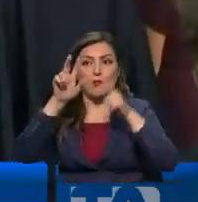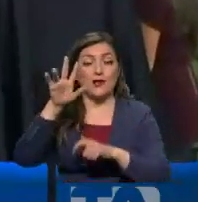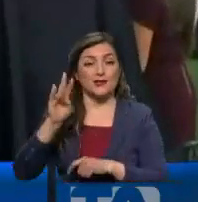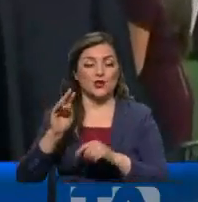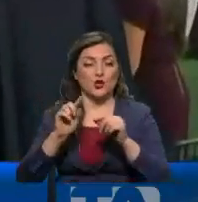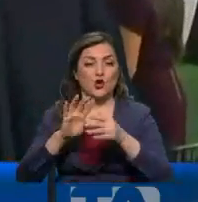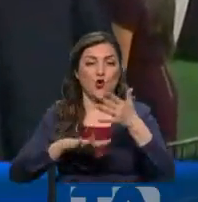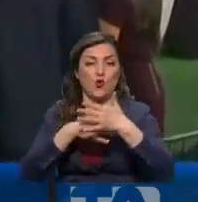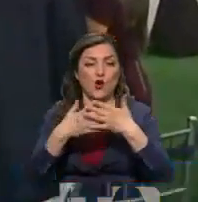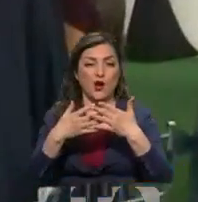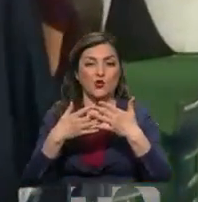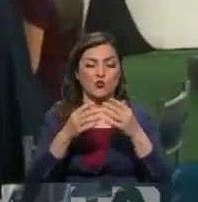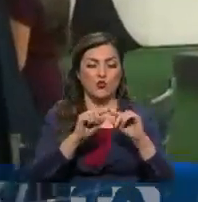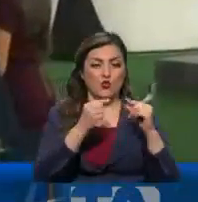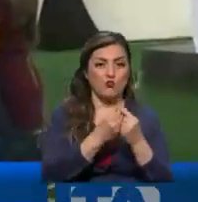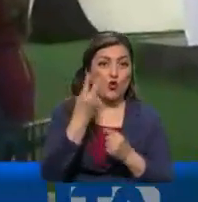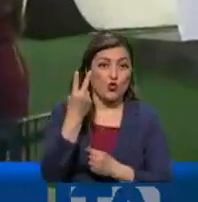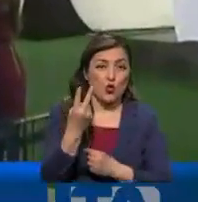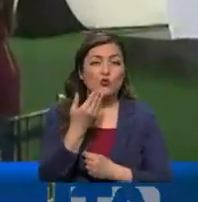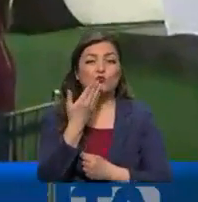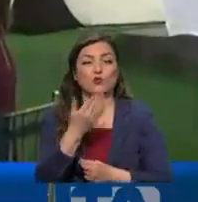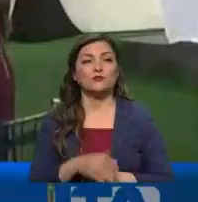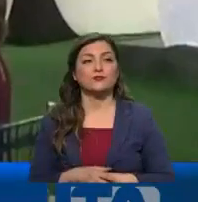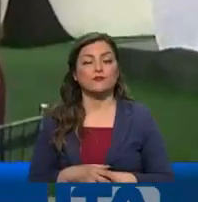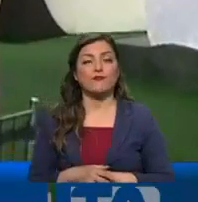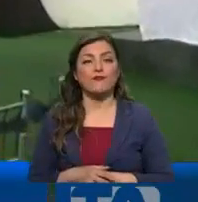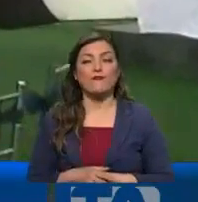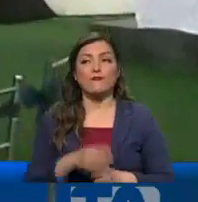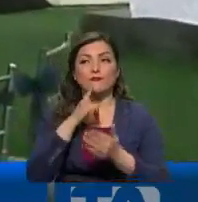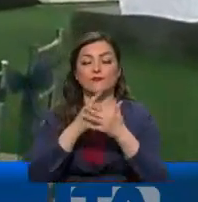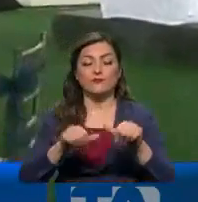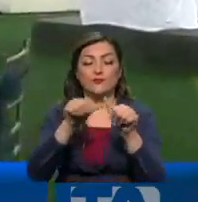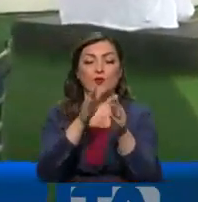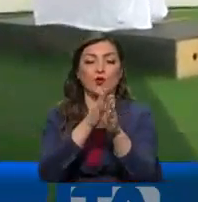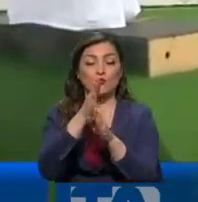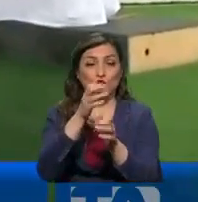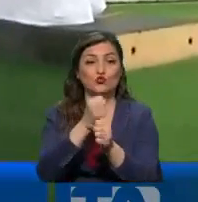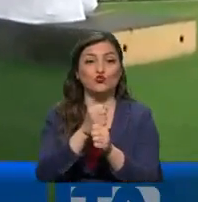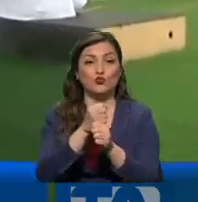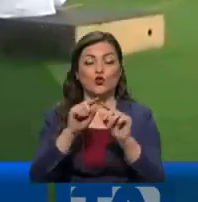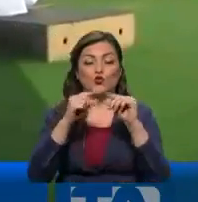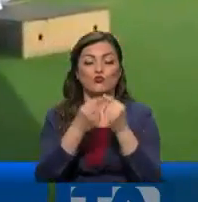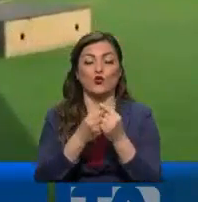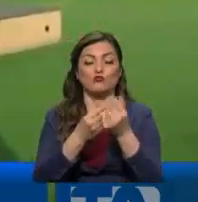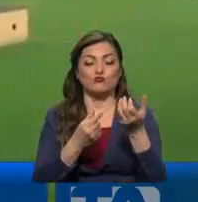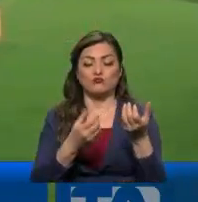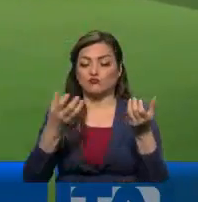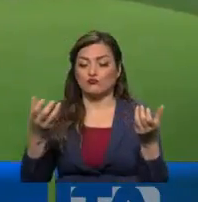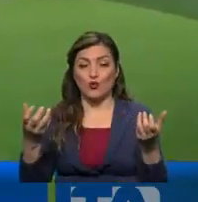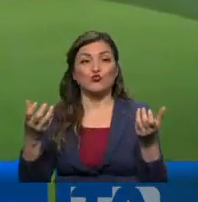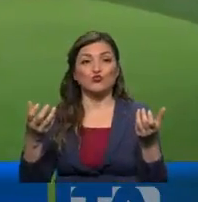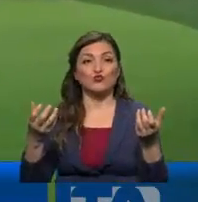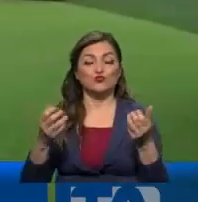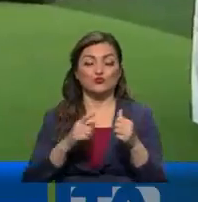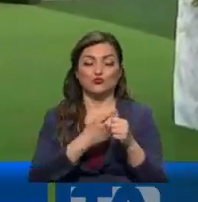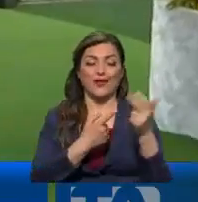en dos horarios? Cuéntenos un poquito. Correcto, toda nuestra área especializada en bioseguridad ha dividido el grupo en dos. El primero en